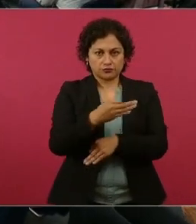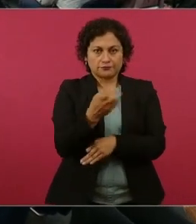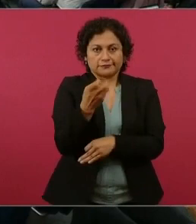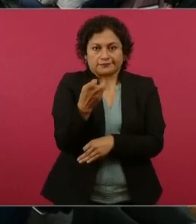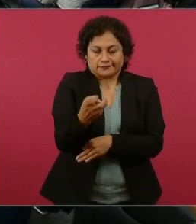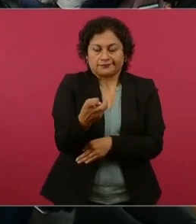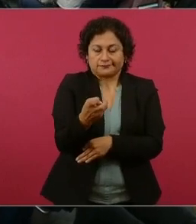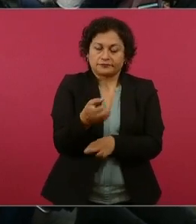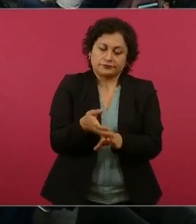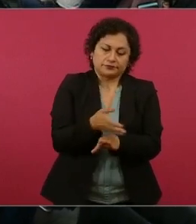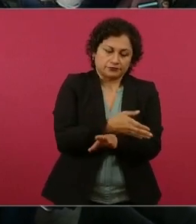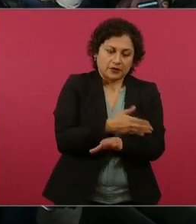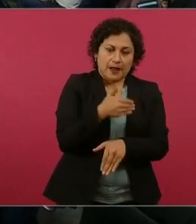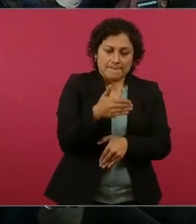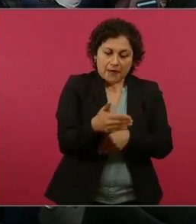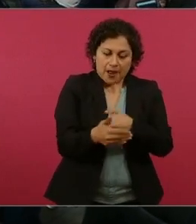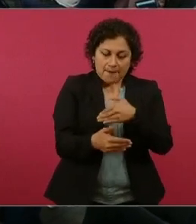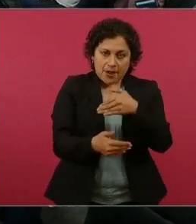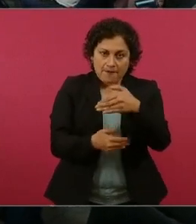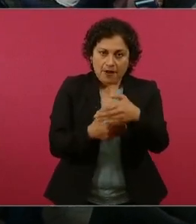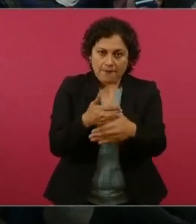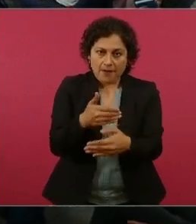que